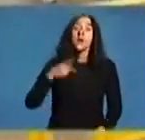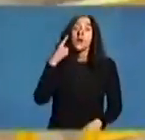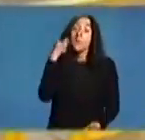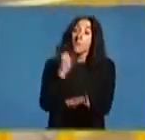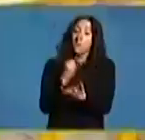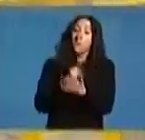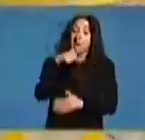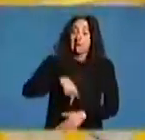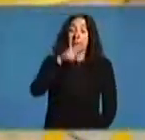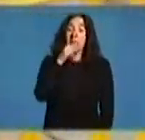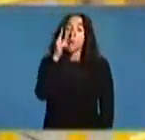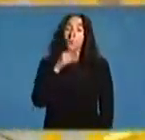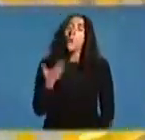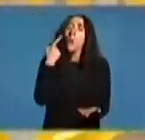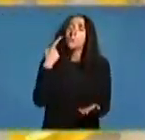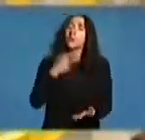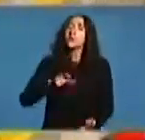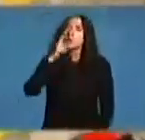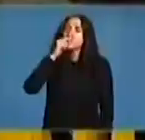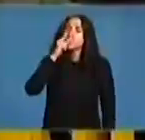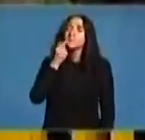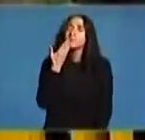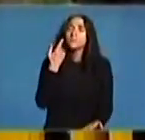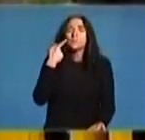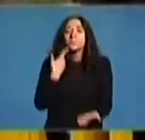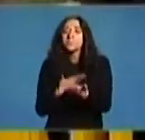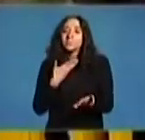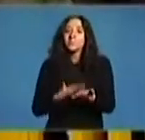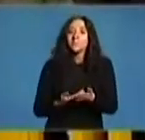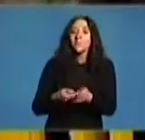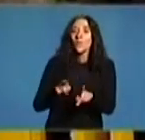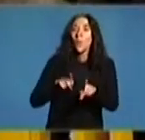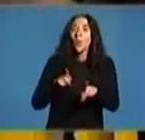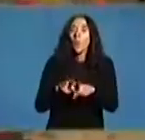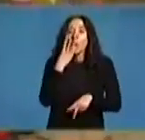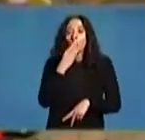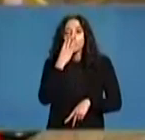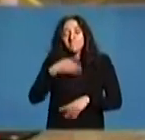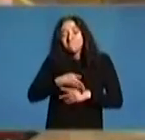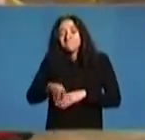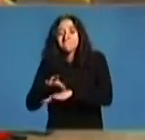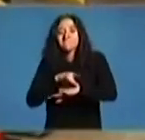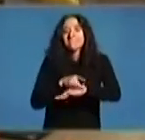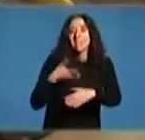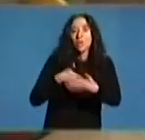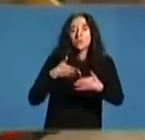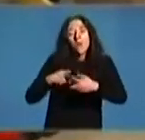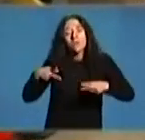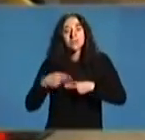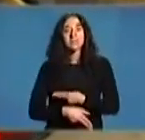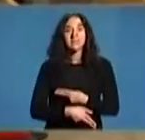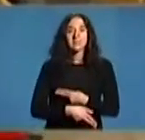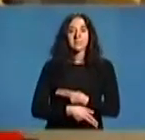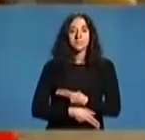comprobaron como estes cans son unha ferramenta de mobilidade para quenes non detectan obstáculos na rúa e garanten que o seu desplazamento sexa moito máis seguro e